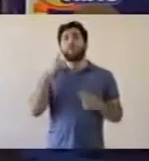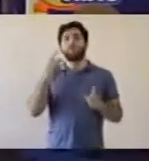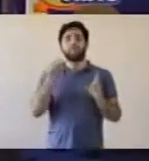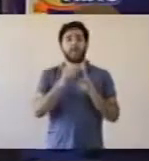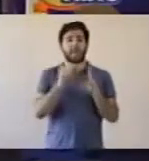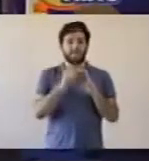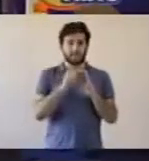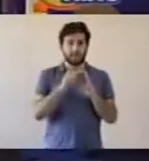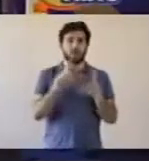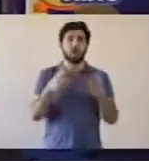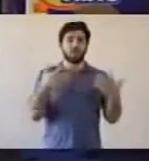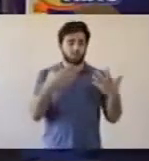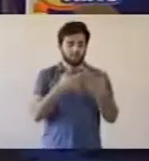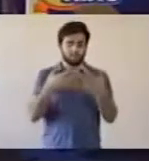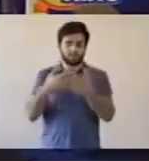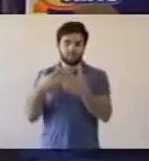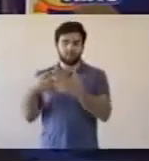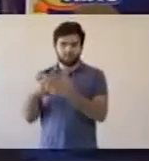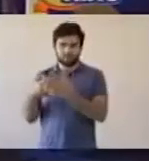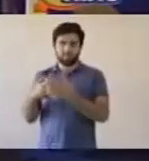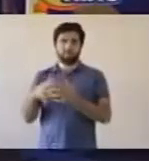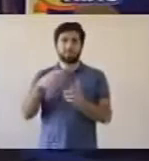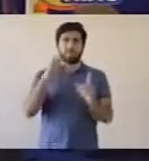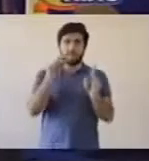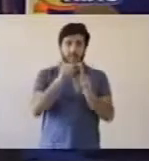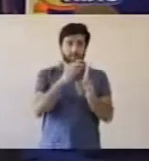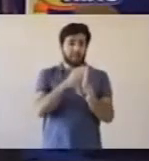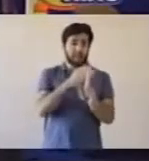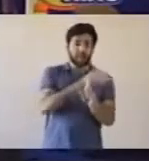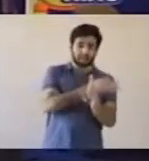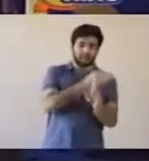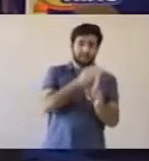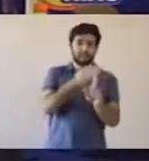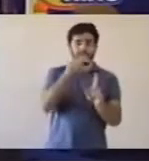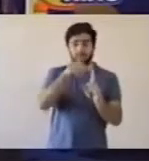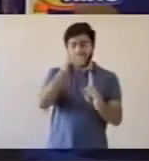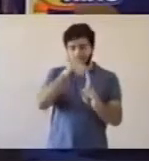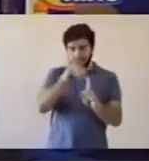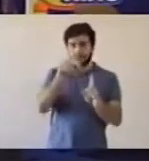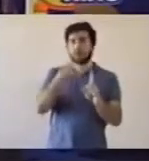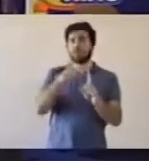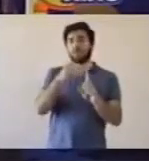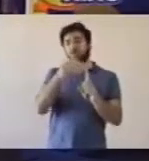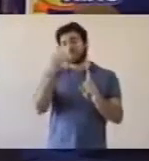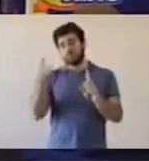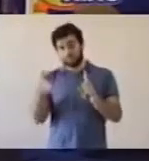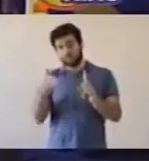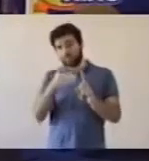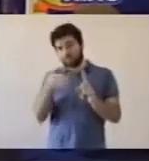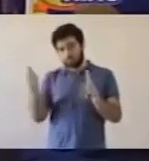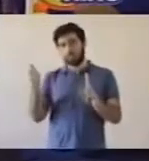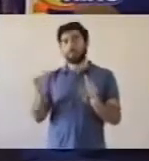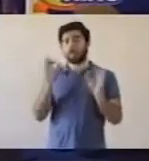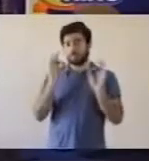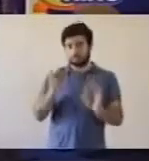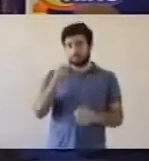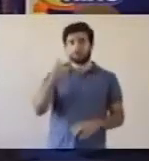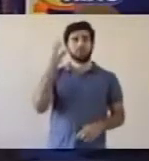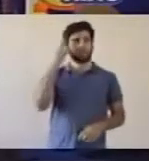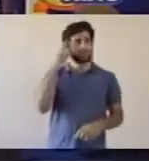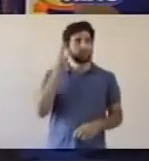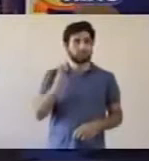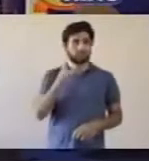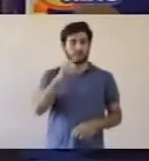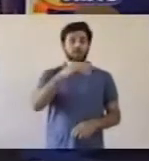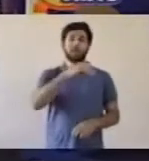afijo, prefijo y sufijo. Recuerda que debes lavarte las manos con agua y jabón y